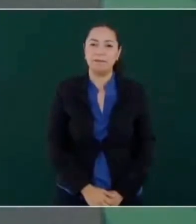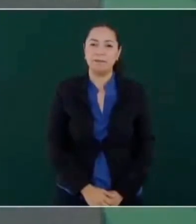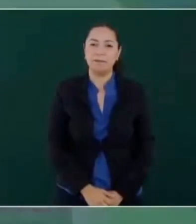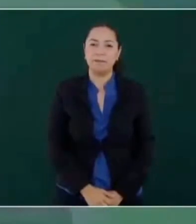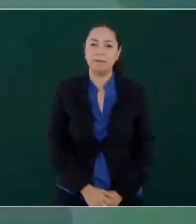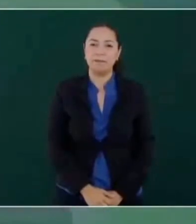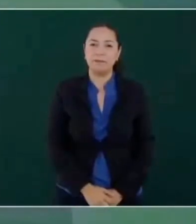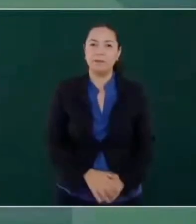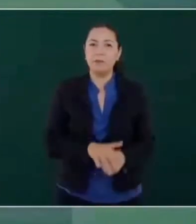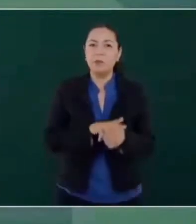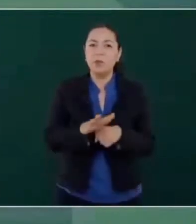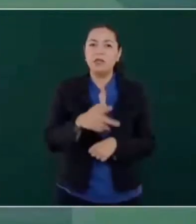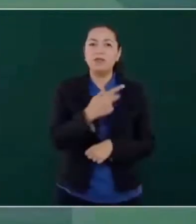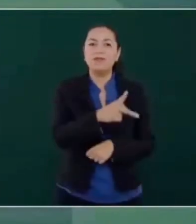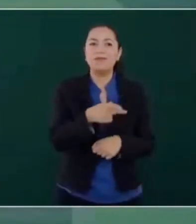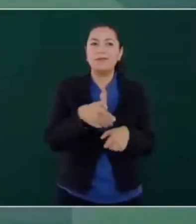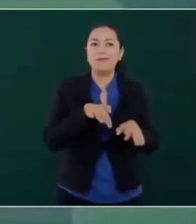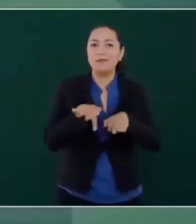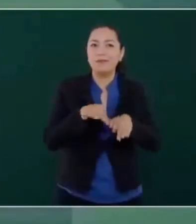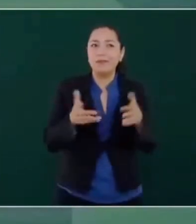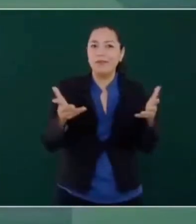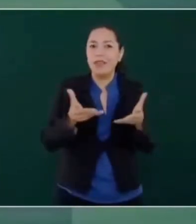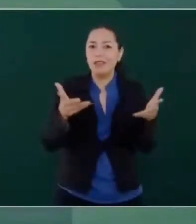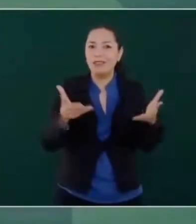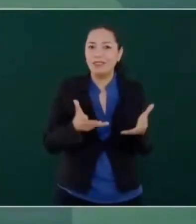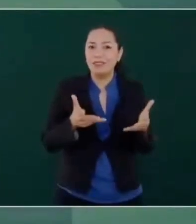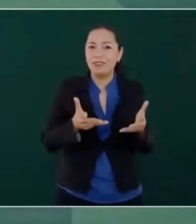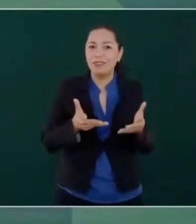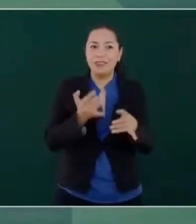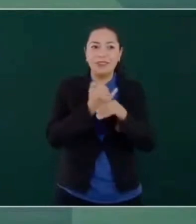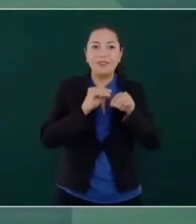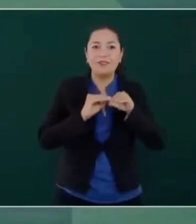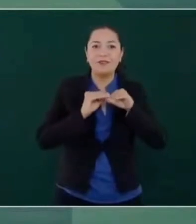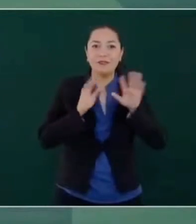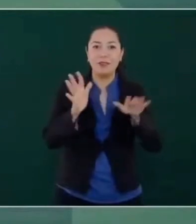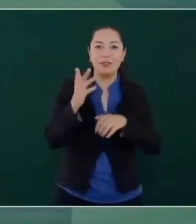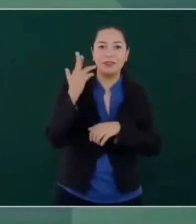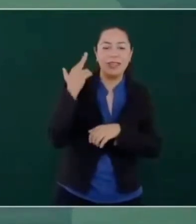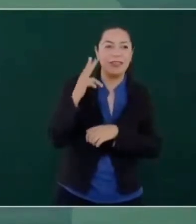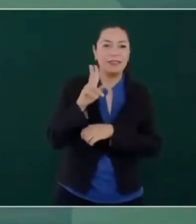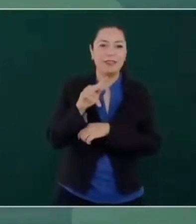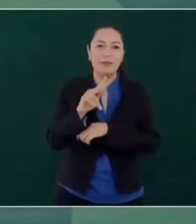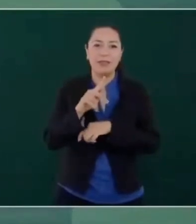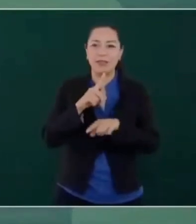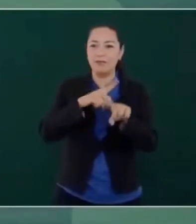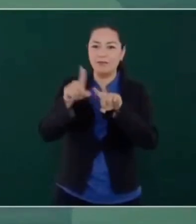¿Qué papel jugaban los medios de información?